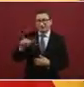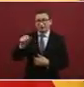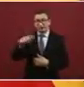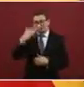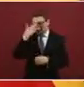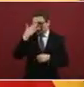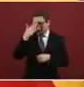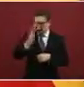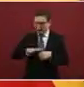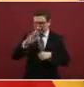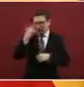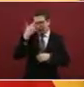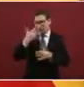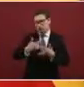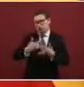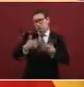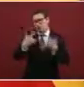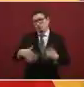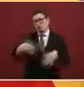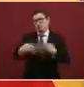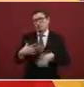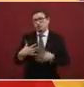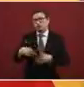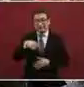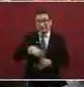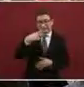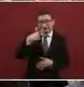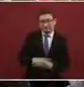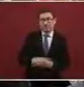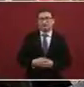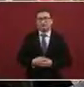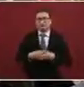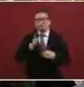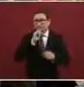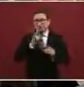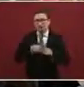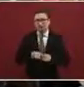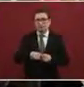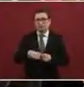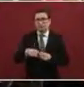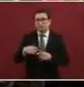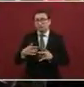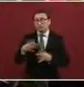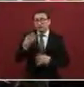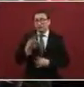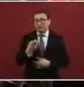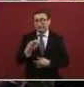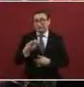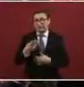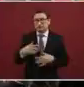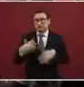los episodios más luminosos y ejemplares de la historia de México y, al mismo tiempo, uno de los más